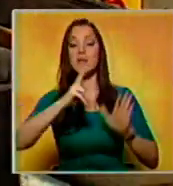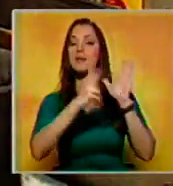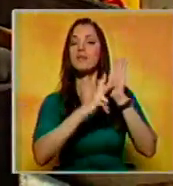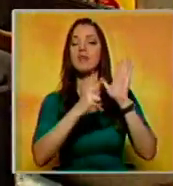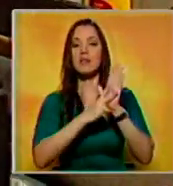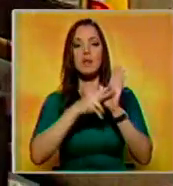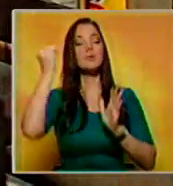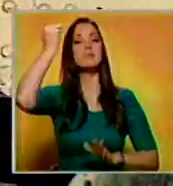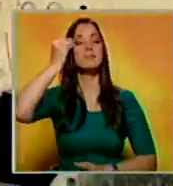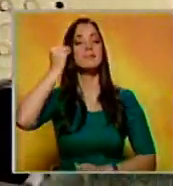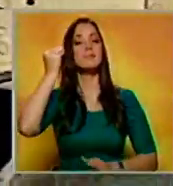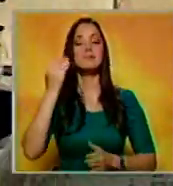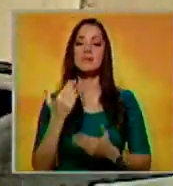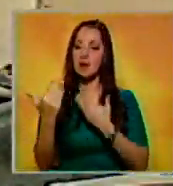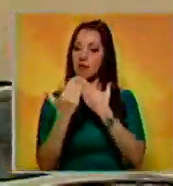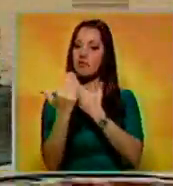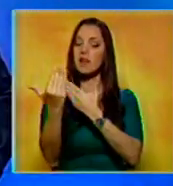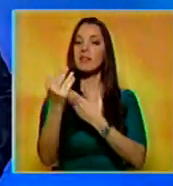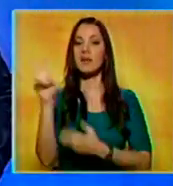posición frente al país